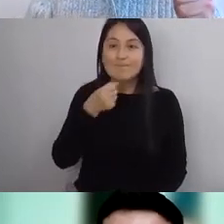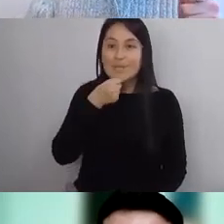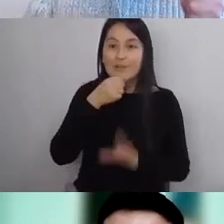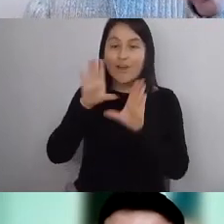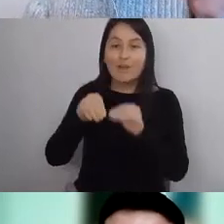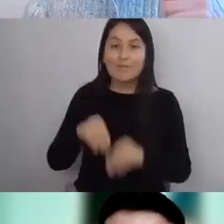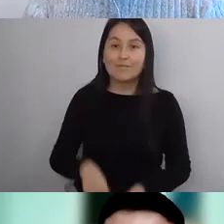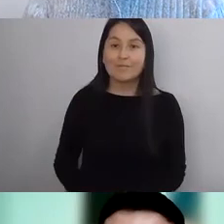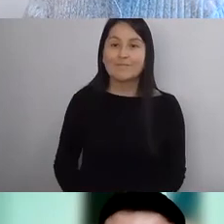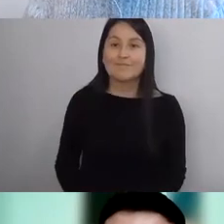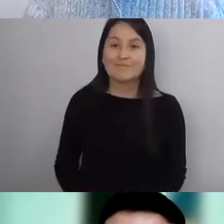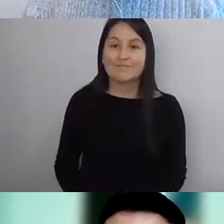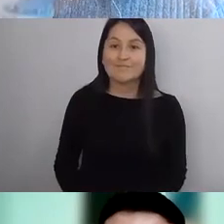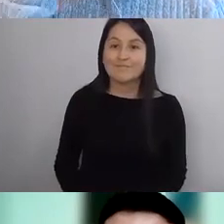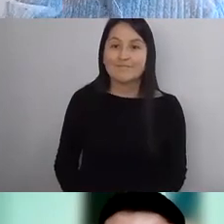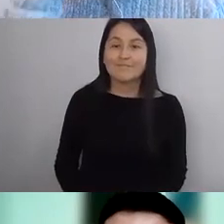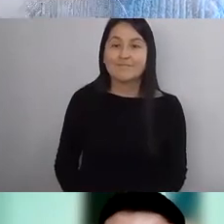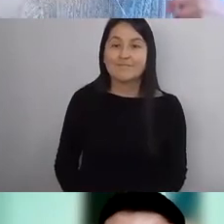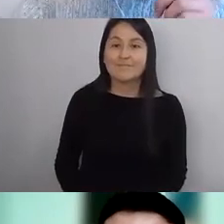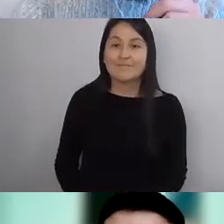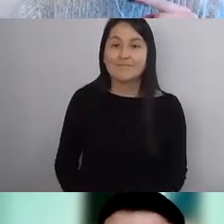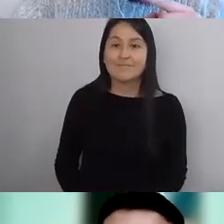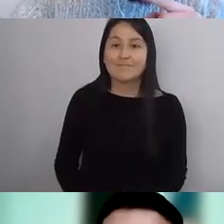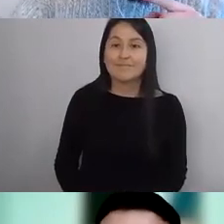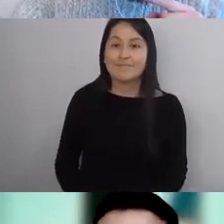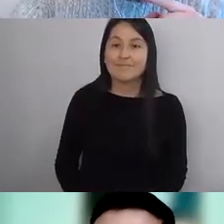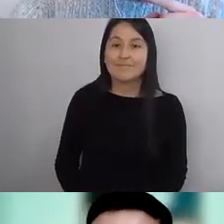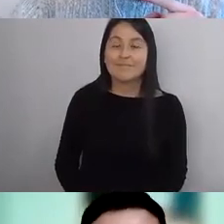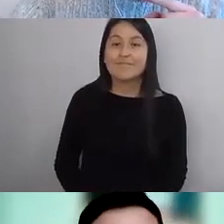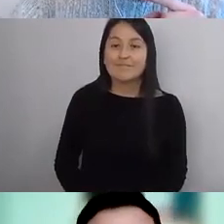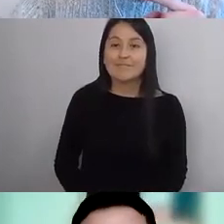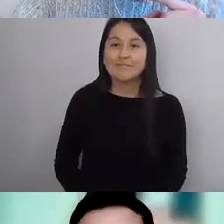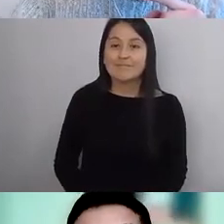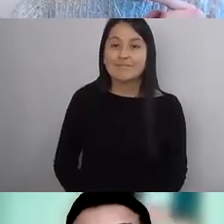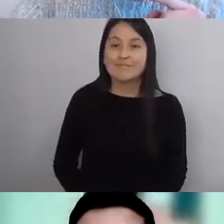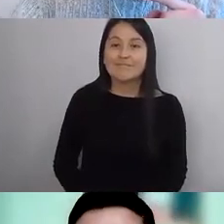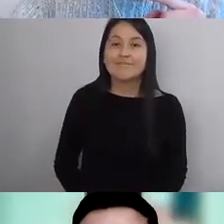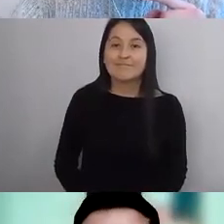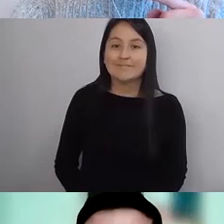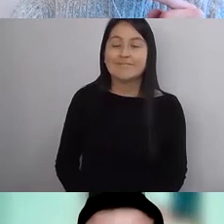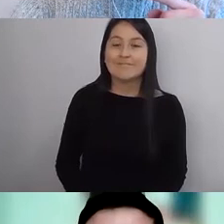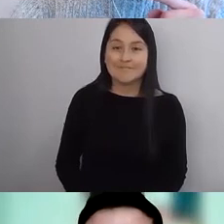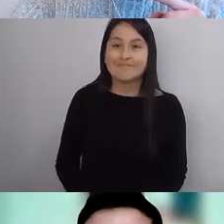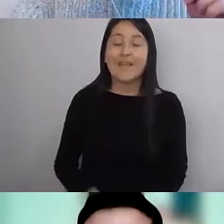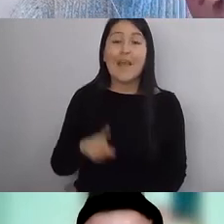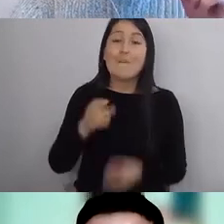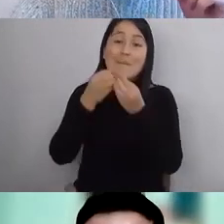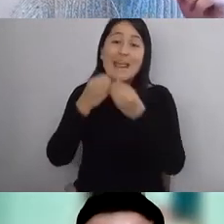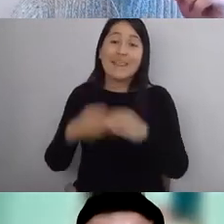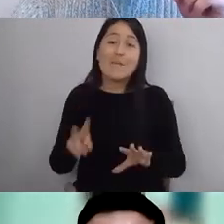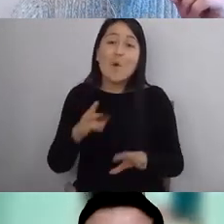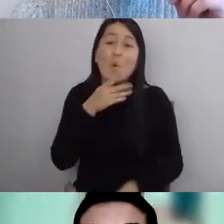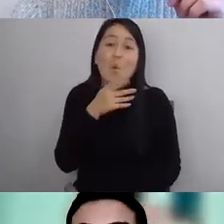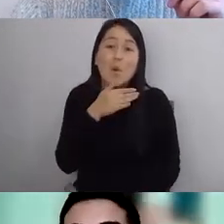No sé si me escuchas, Ignacio, pero te perdimos los últimos 2 minutos que estabas